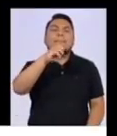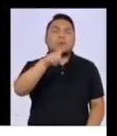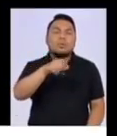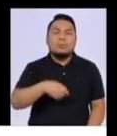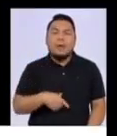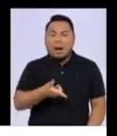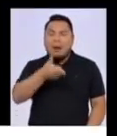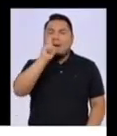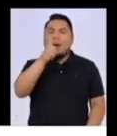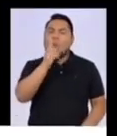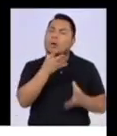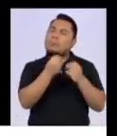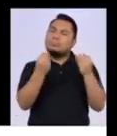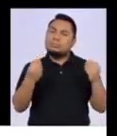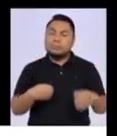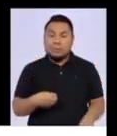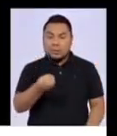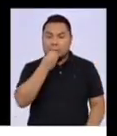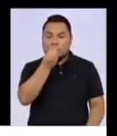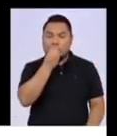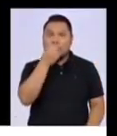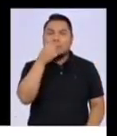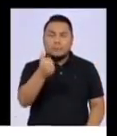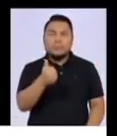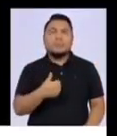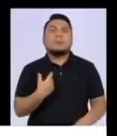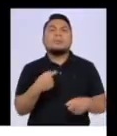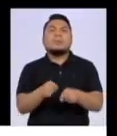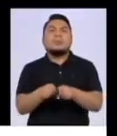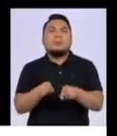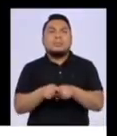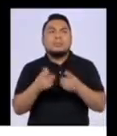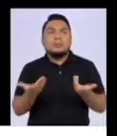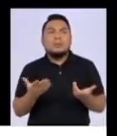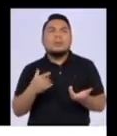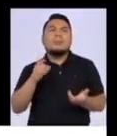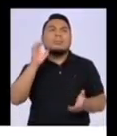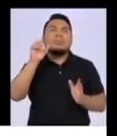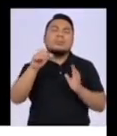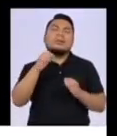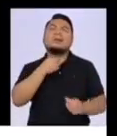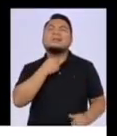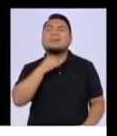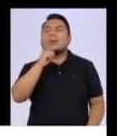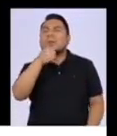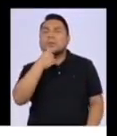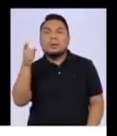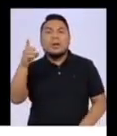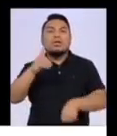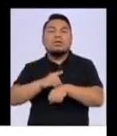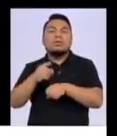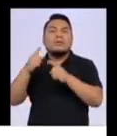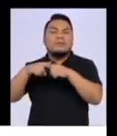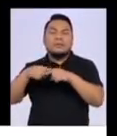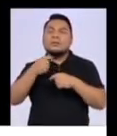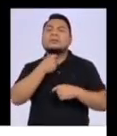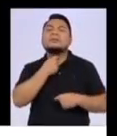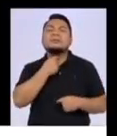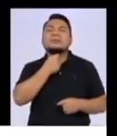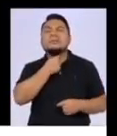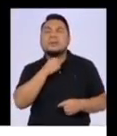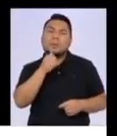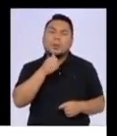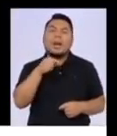buena alimentación. Y si hay un tema ya con la garganta, infección, según lo que el médico te va a definir, te da otro